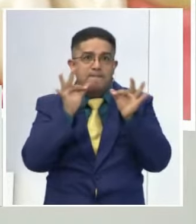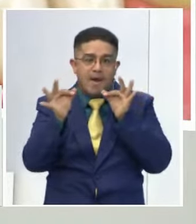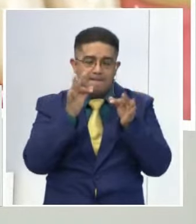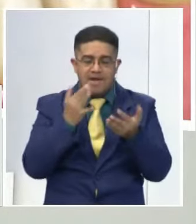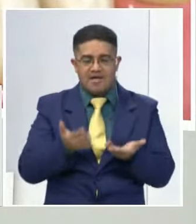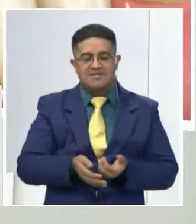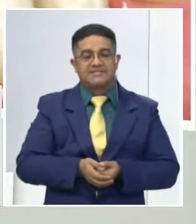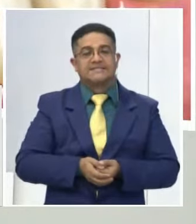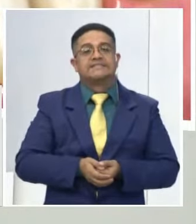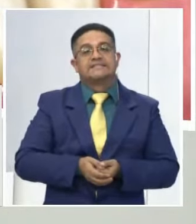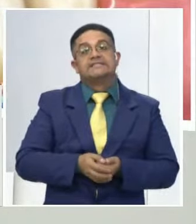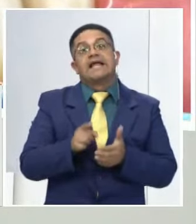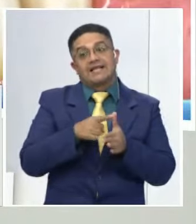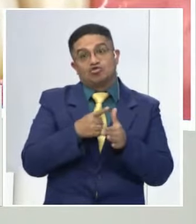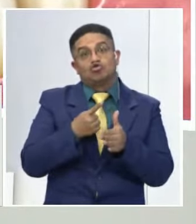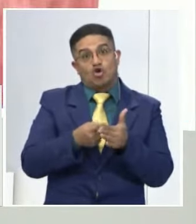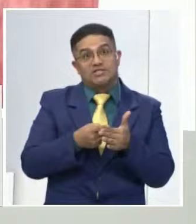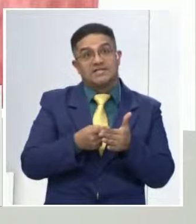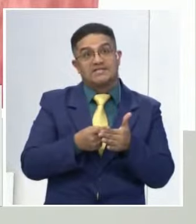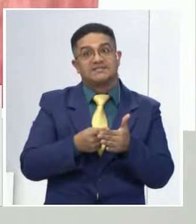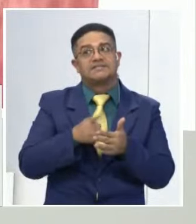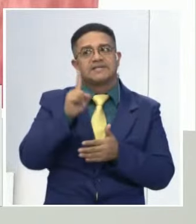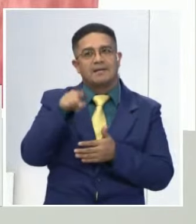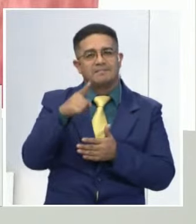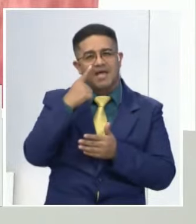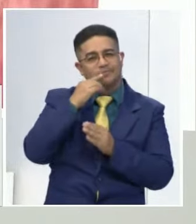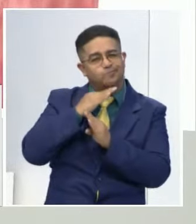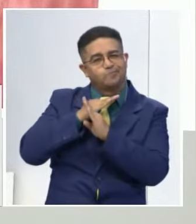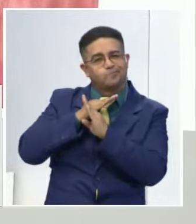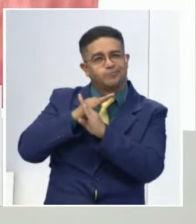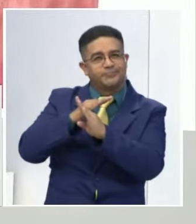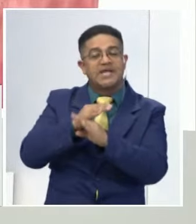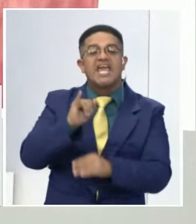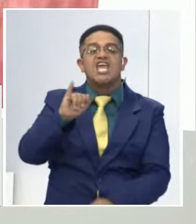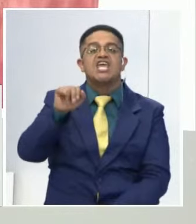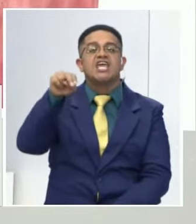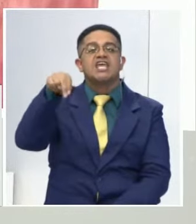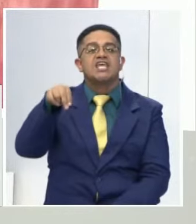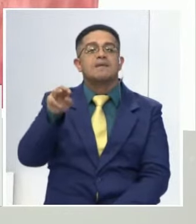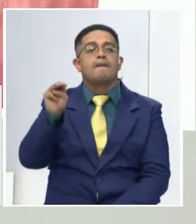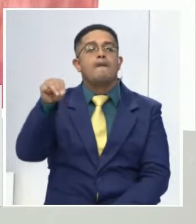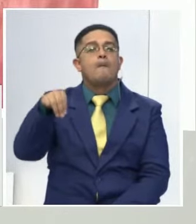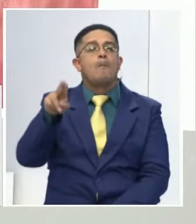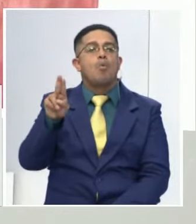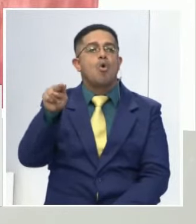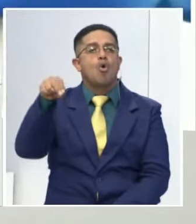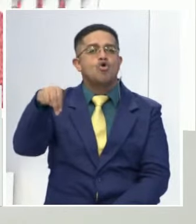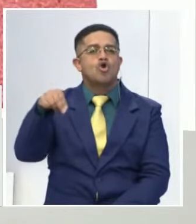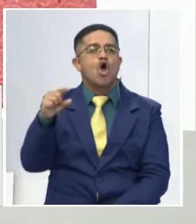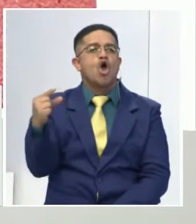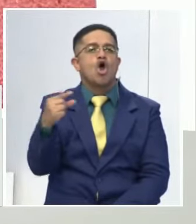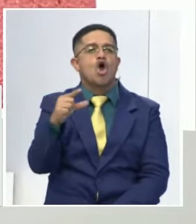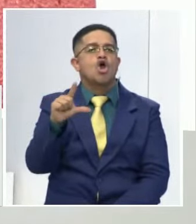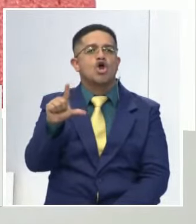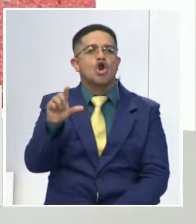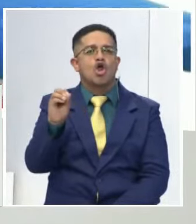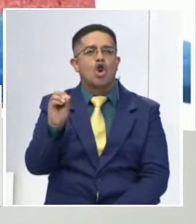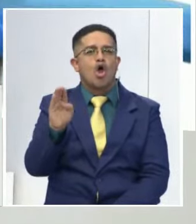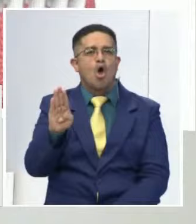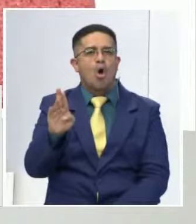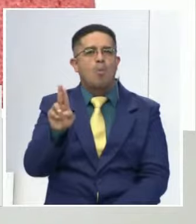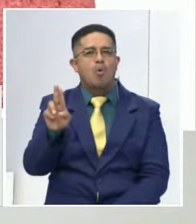ella. Entonces libera inmunoglobulinas, como es la inmunoglobulina A, tiene células de defensa, como son las células de Langerhans,